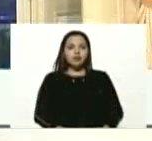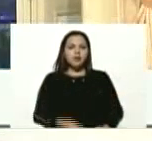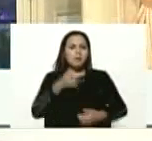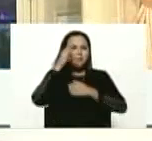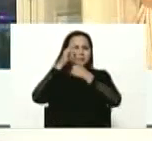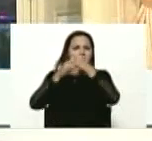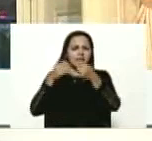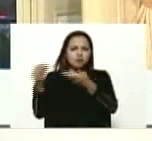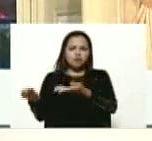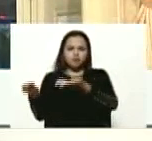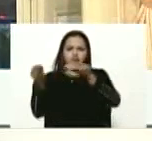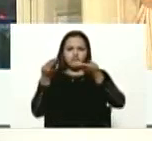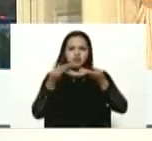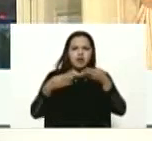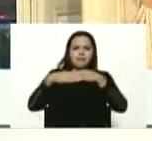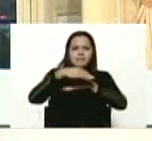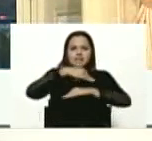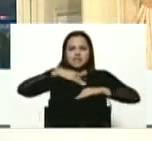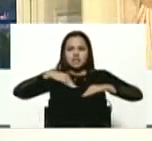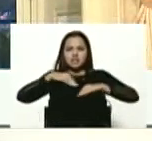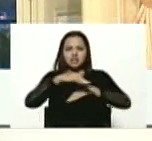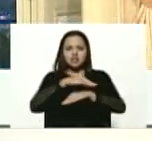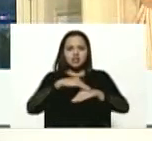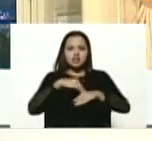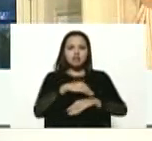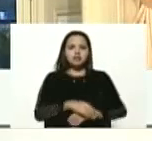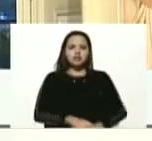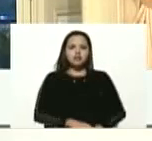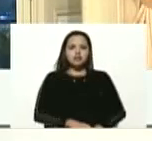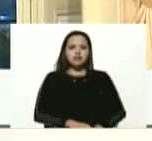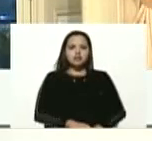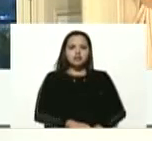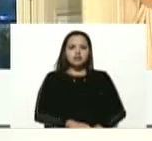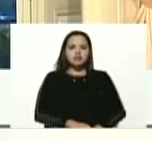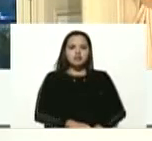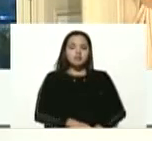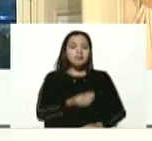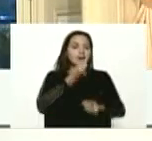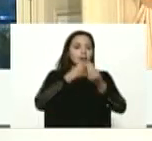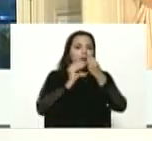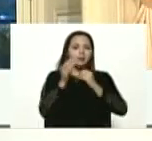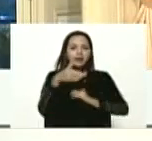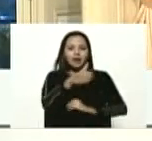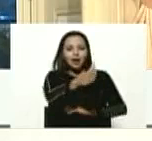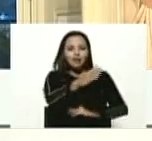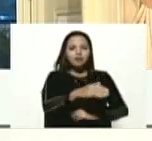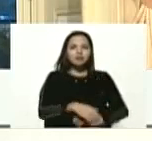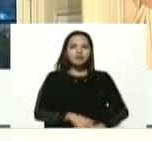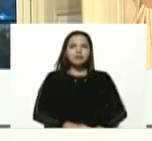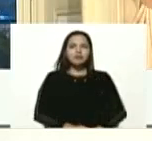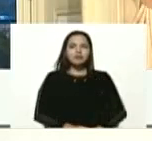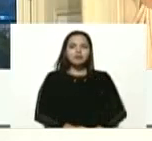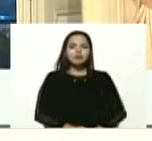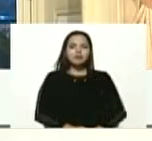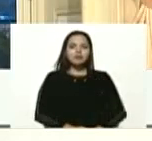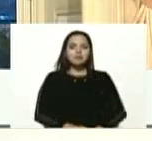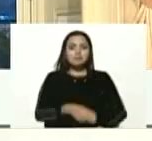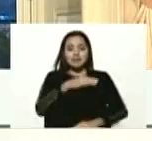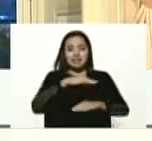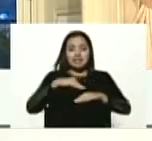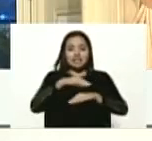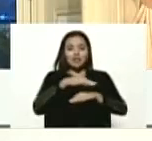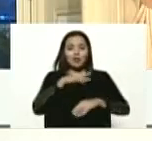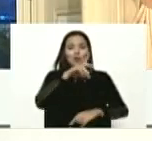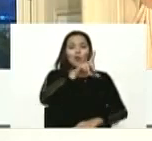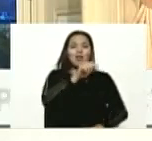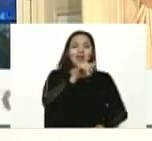me acaba de dar el ministro del Poder Popular para Comepescado, Laya, el